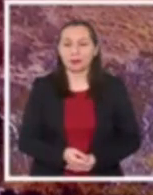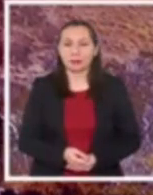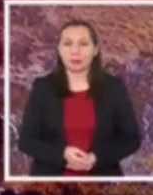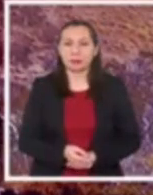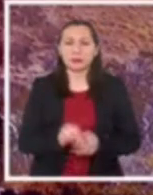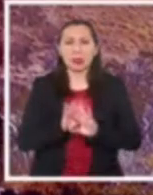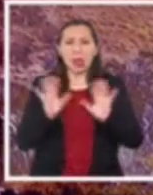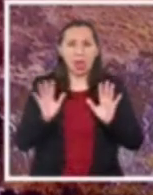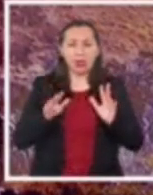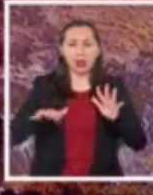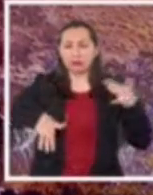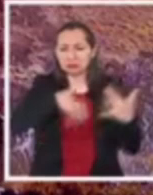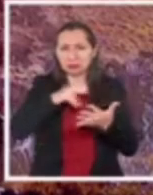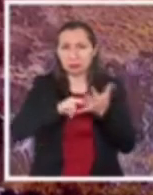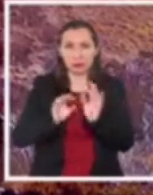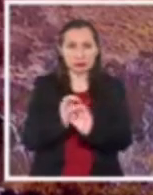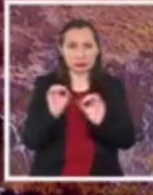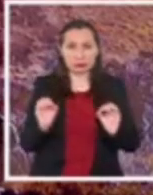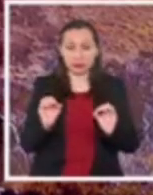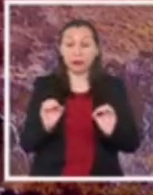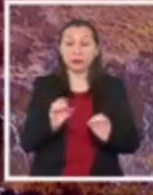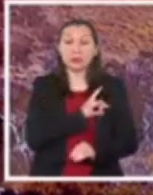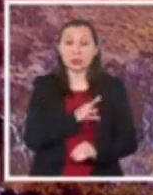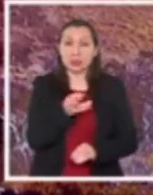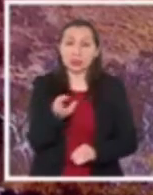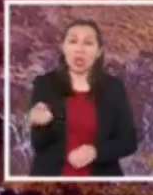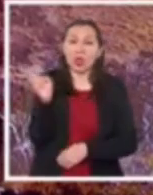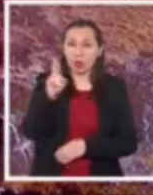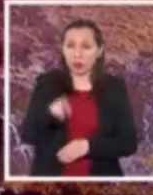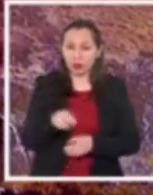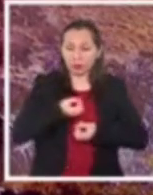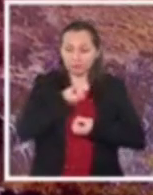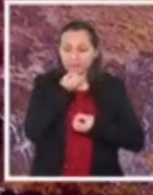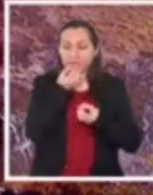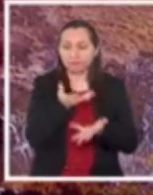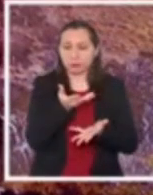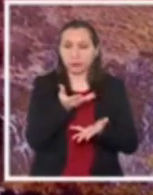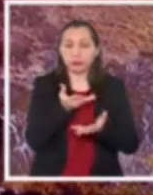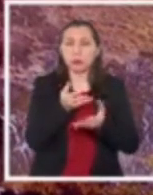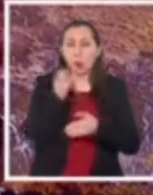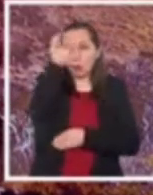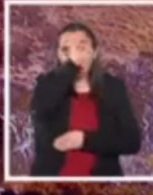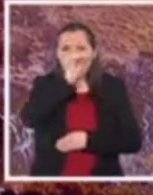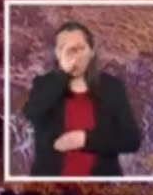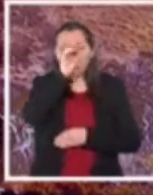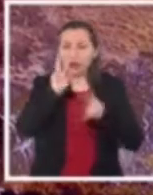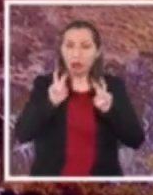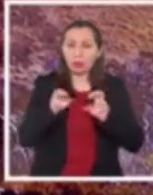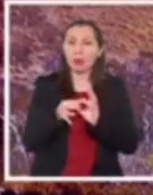y sin sobresaltos el pueblo de chile vuelve una vez más a expresar sus posiciones de manera